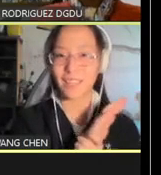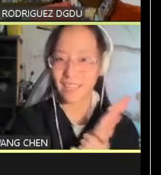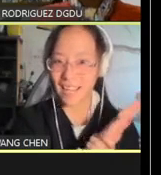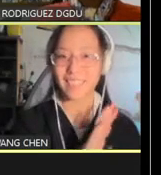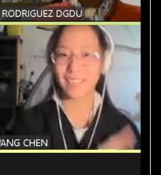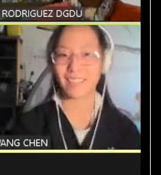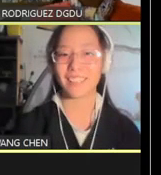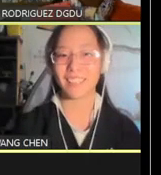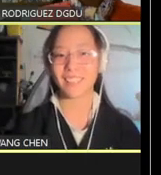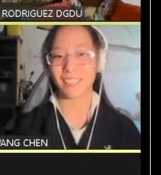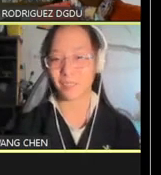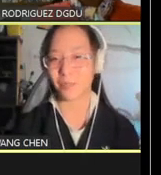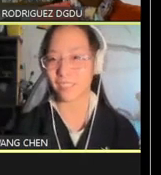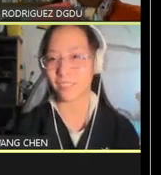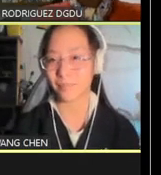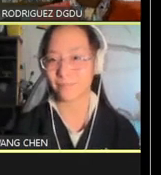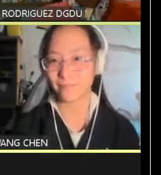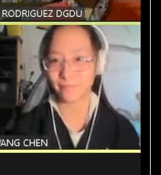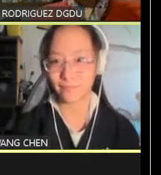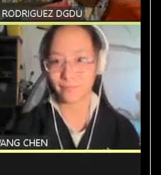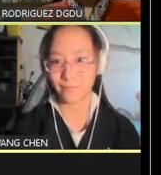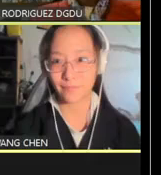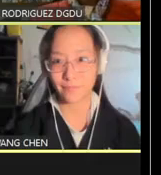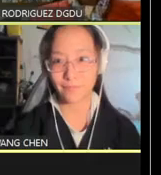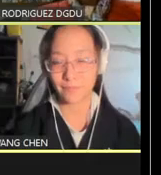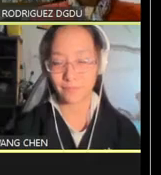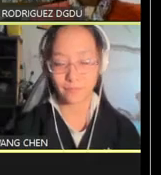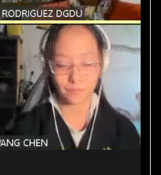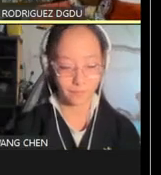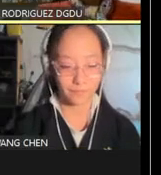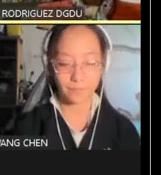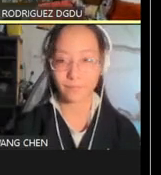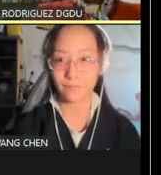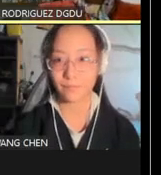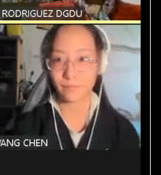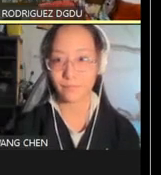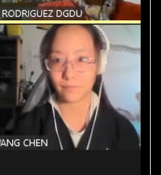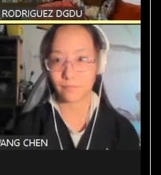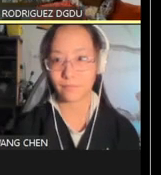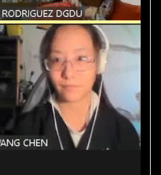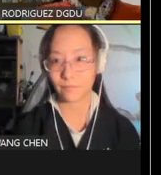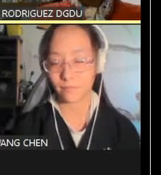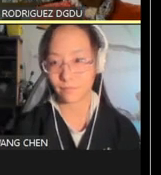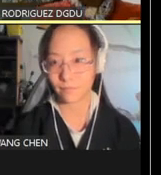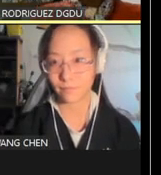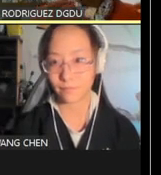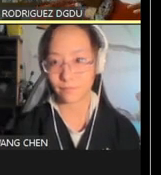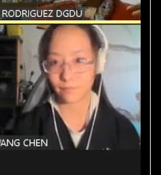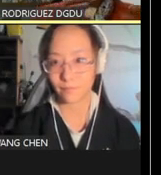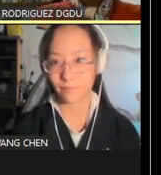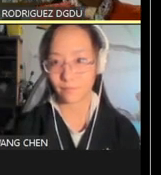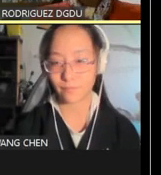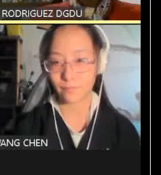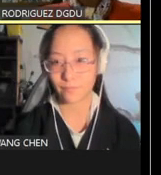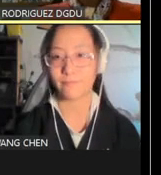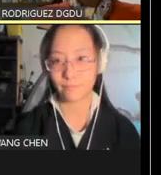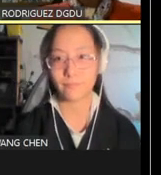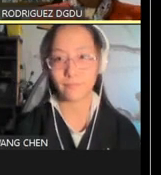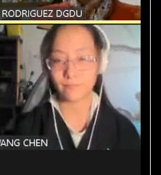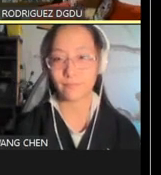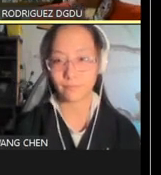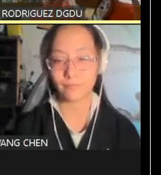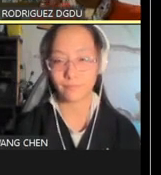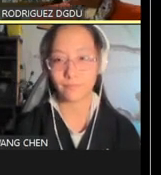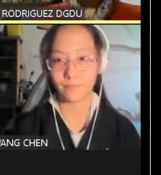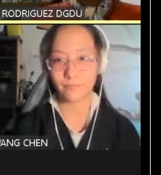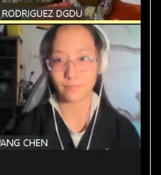ayude a estabilizar esta articulación. Sí, como el básquetbol, que ahí sí usan siempre el calzado de bota.